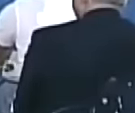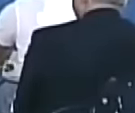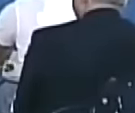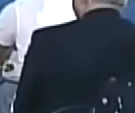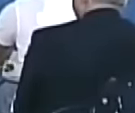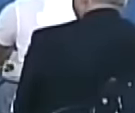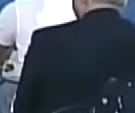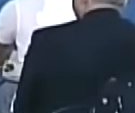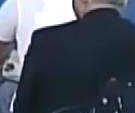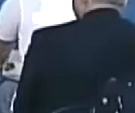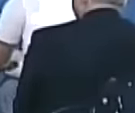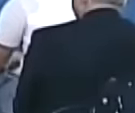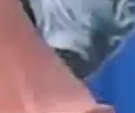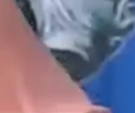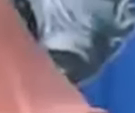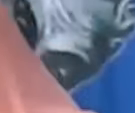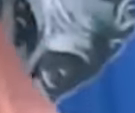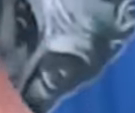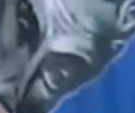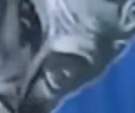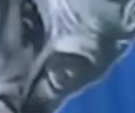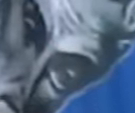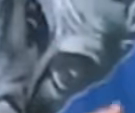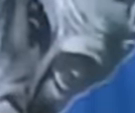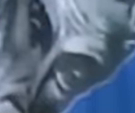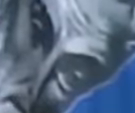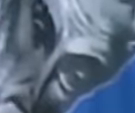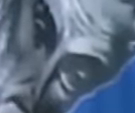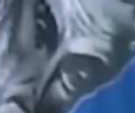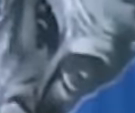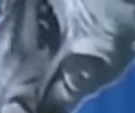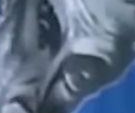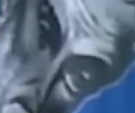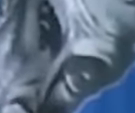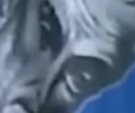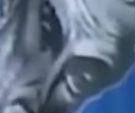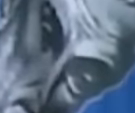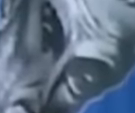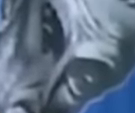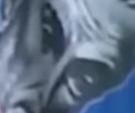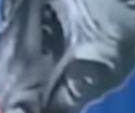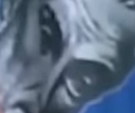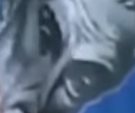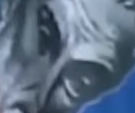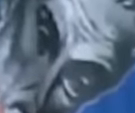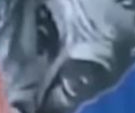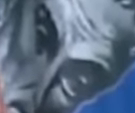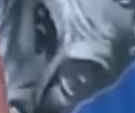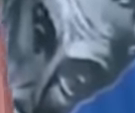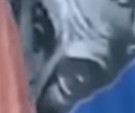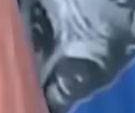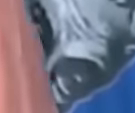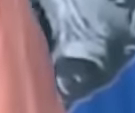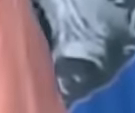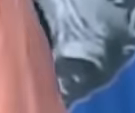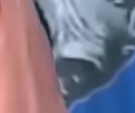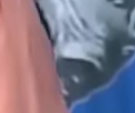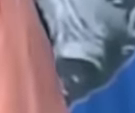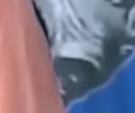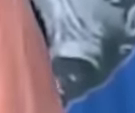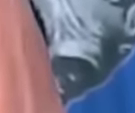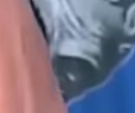viva, que ellos la negaban, que las élites gobernantes la negaban, decía que no existía. Claro que